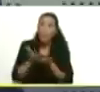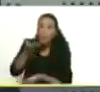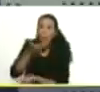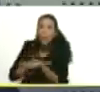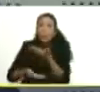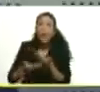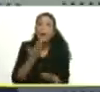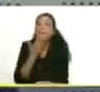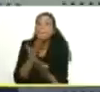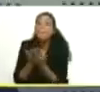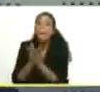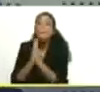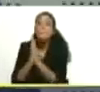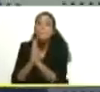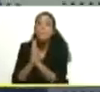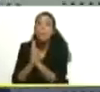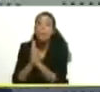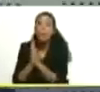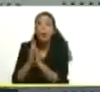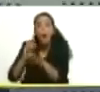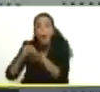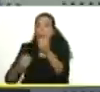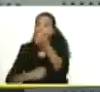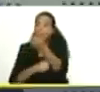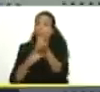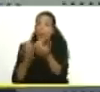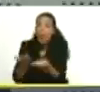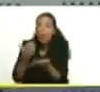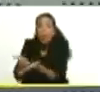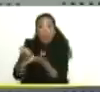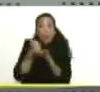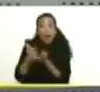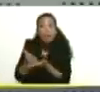Tenemos que pedir mayor apoyo, mayor ayuda.